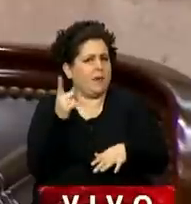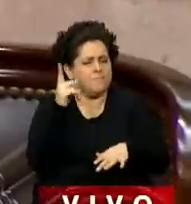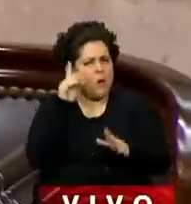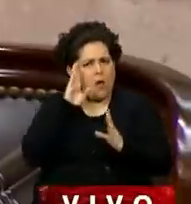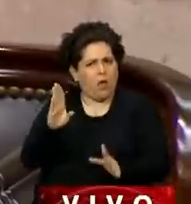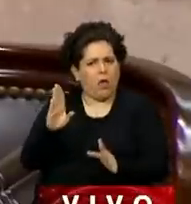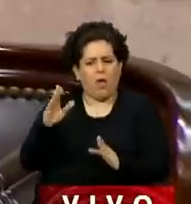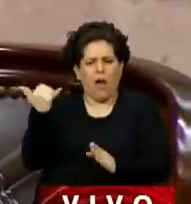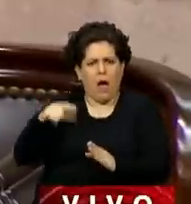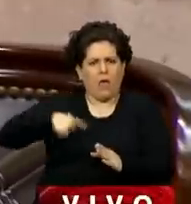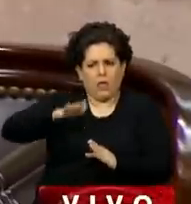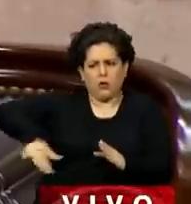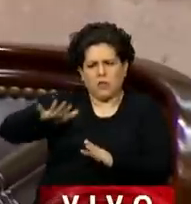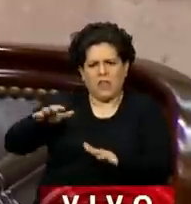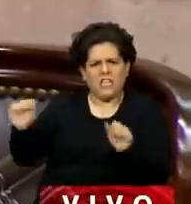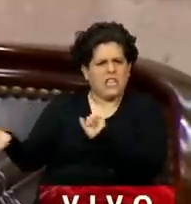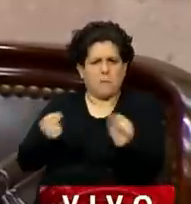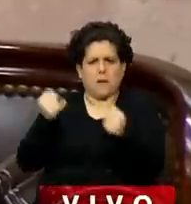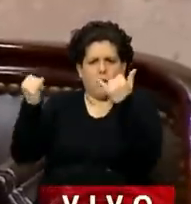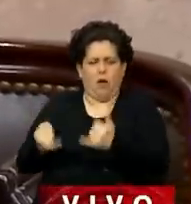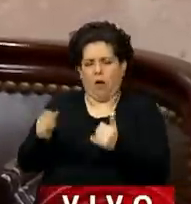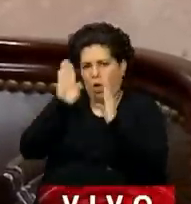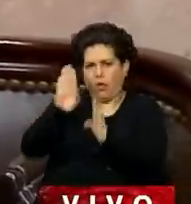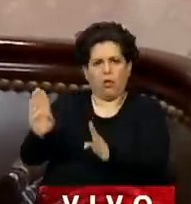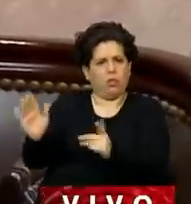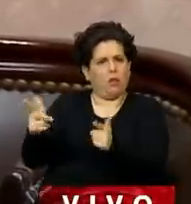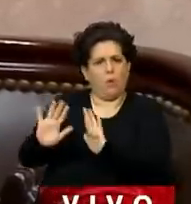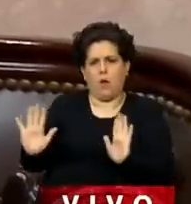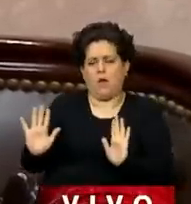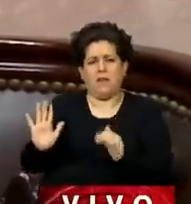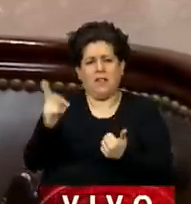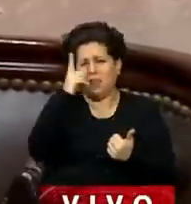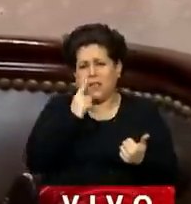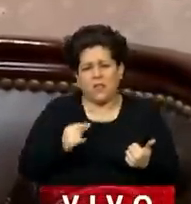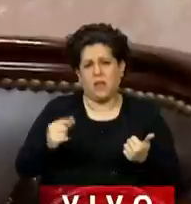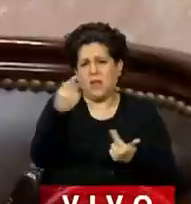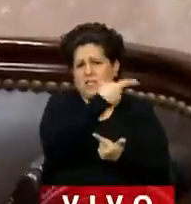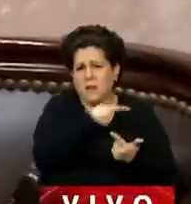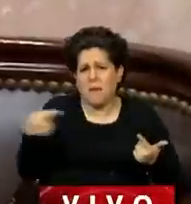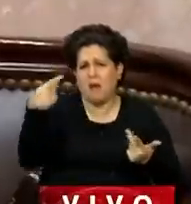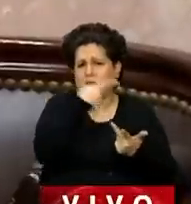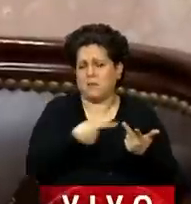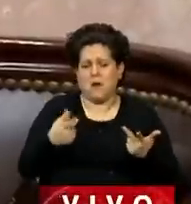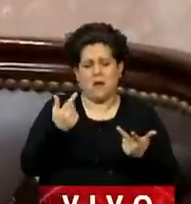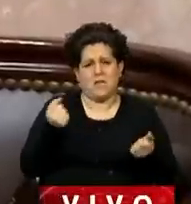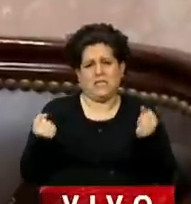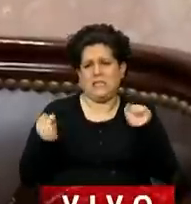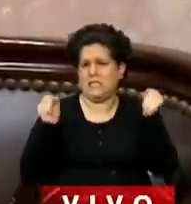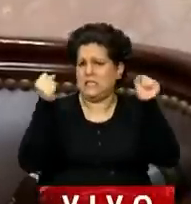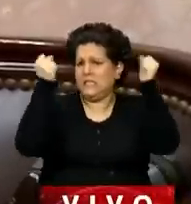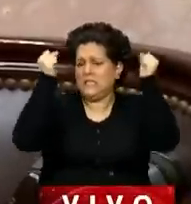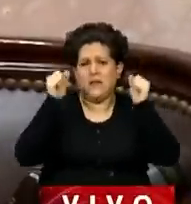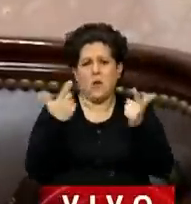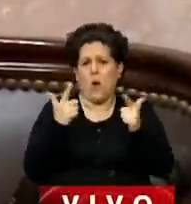desesperación que vive el pueblo argentino semanas y días de profunda intranquilidad de